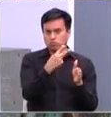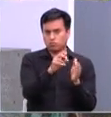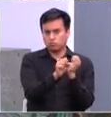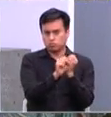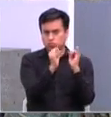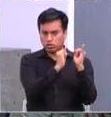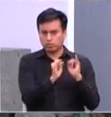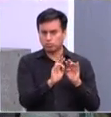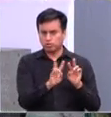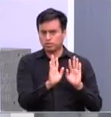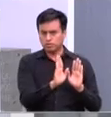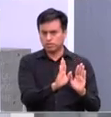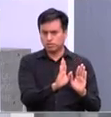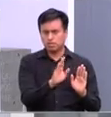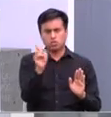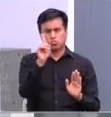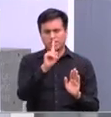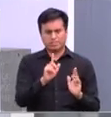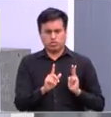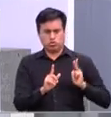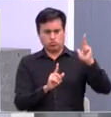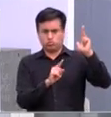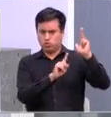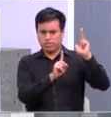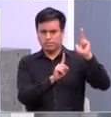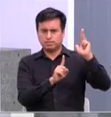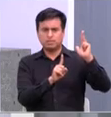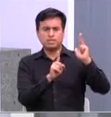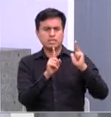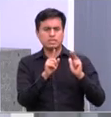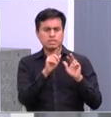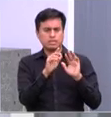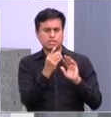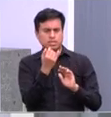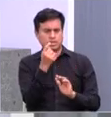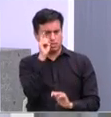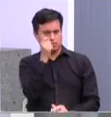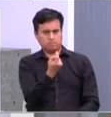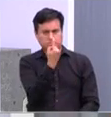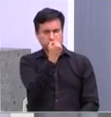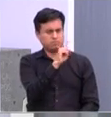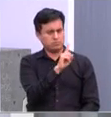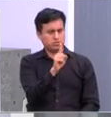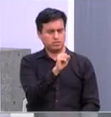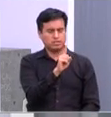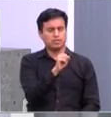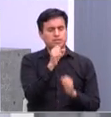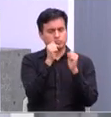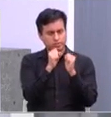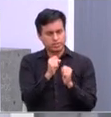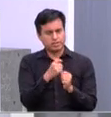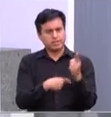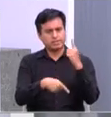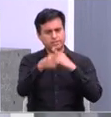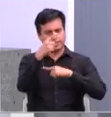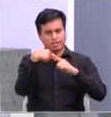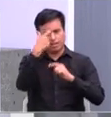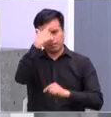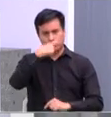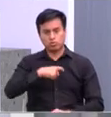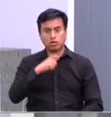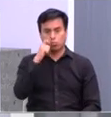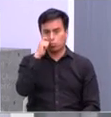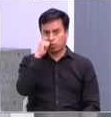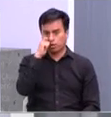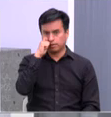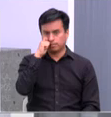que le corresponden. No es un dios ni es un ídolo y que ha de ser capaz de regresarle a la persona